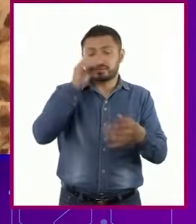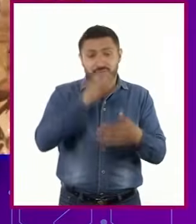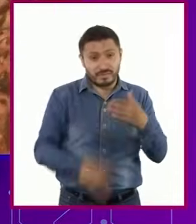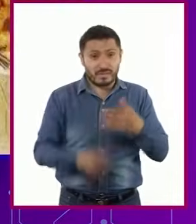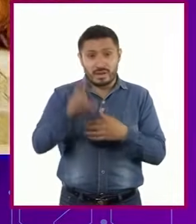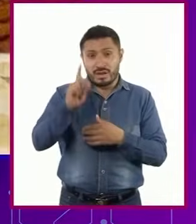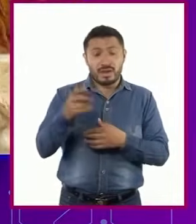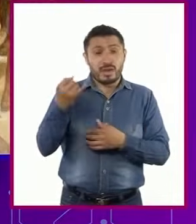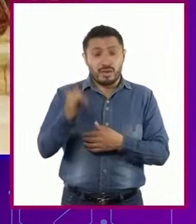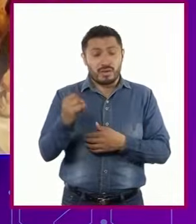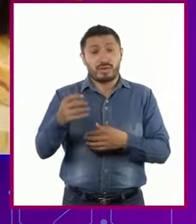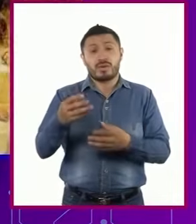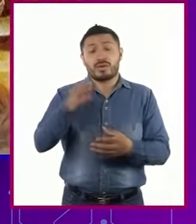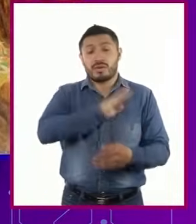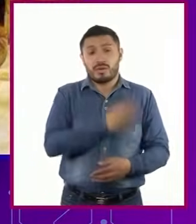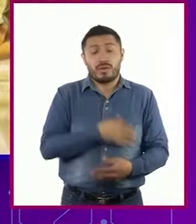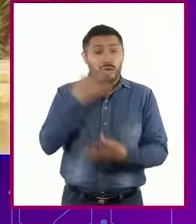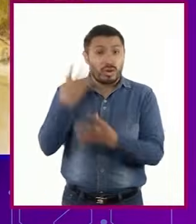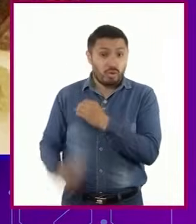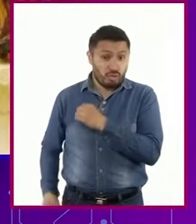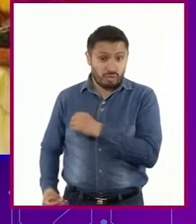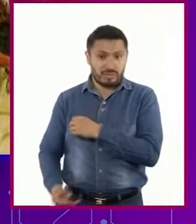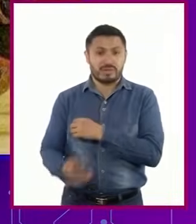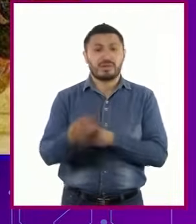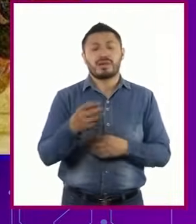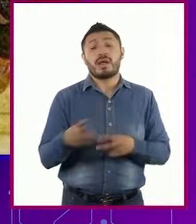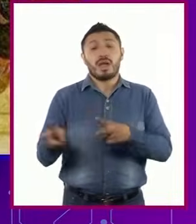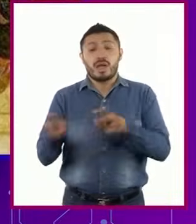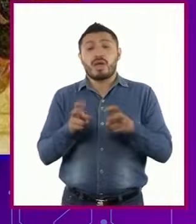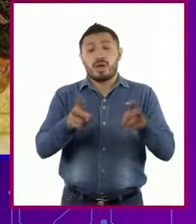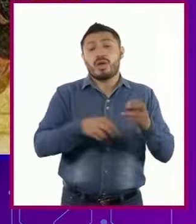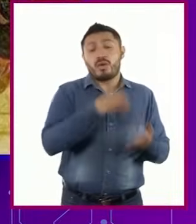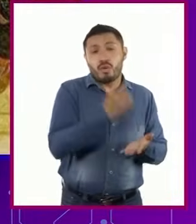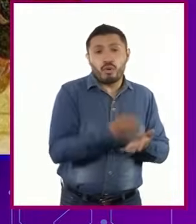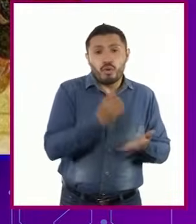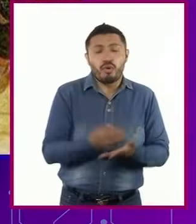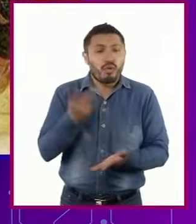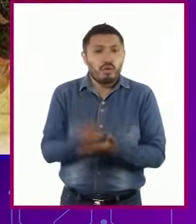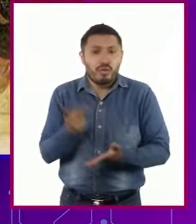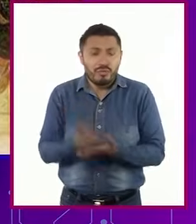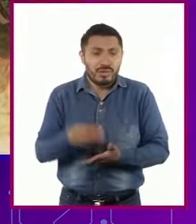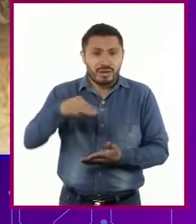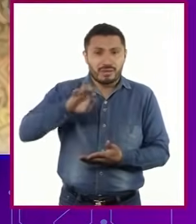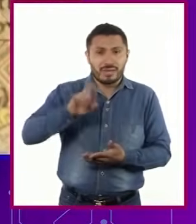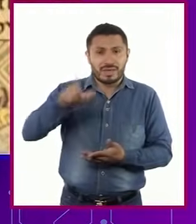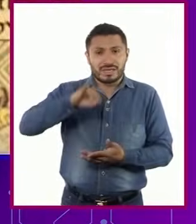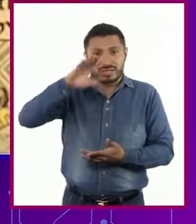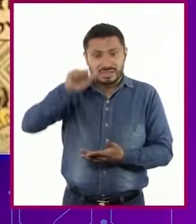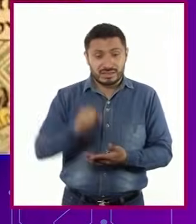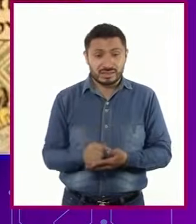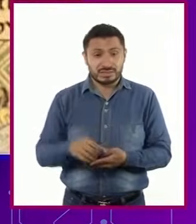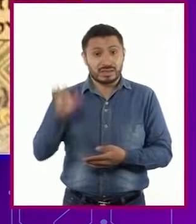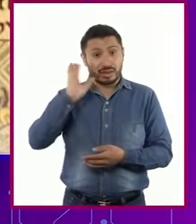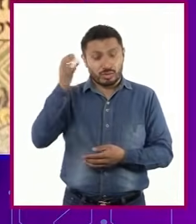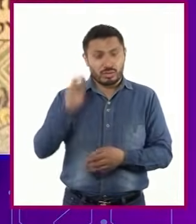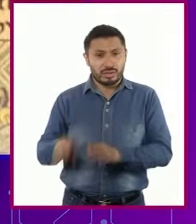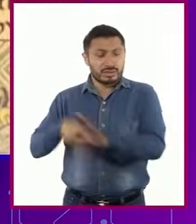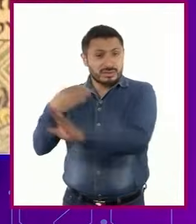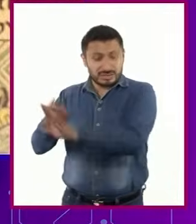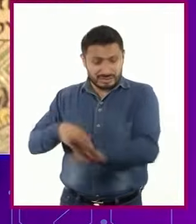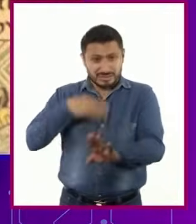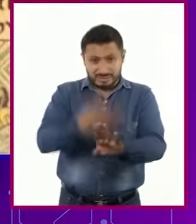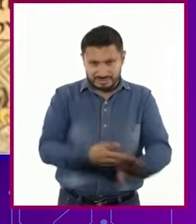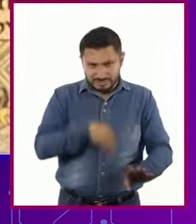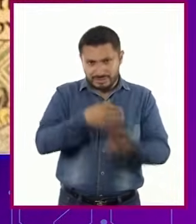junio con la huida de los españoles, quienes saquearon el oro y la plata de los mexicas. Durante el ataque de los